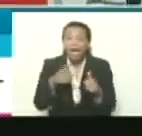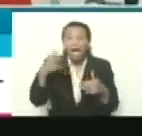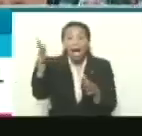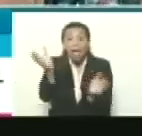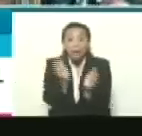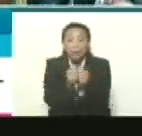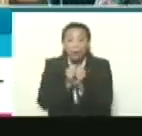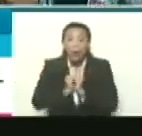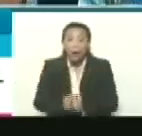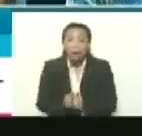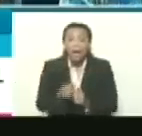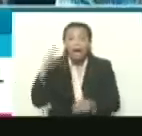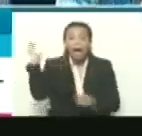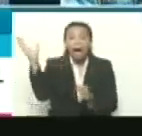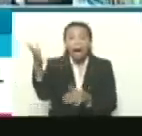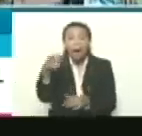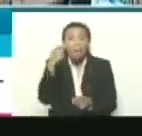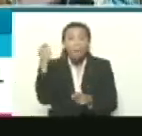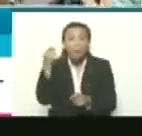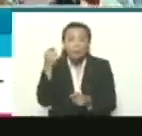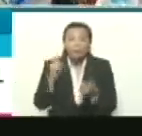Anzoátegui, Apure,